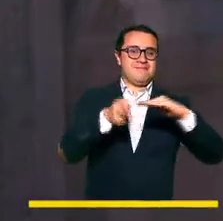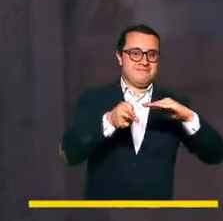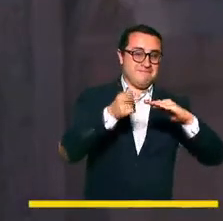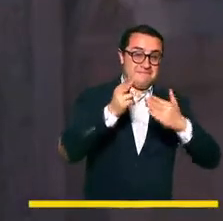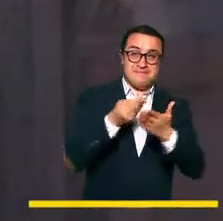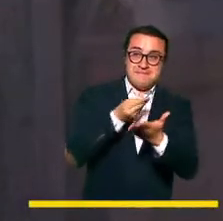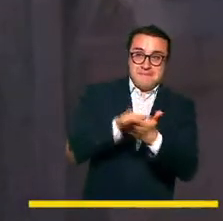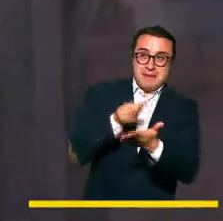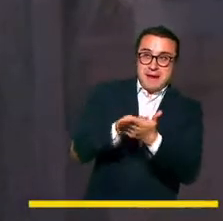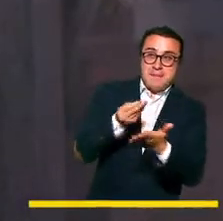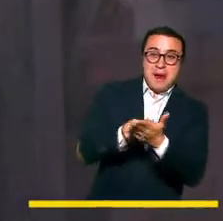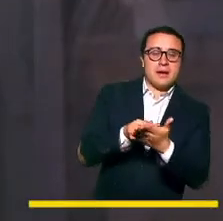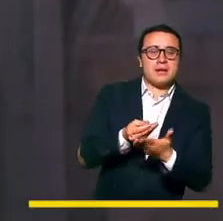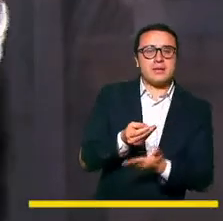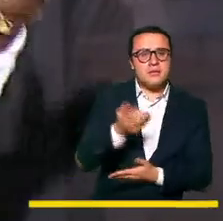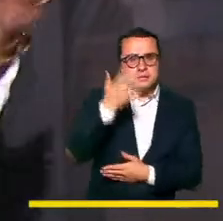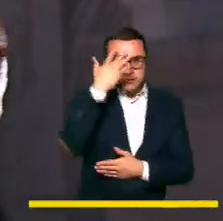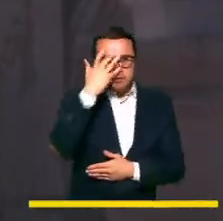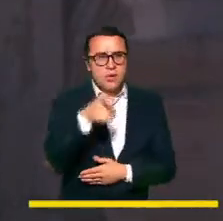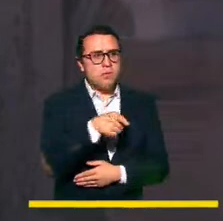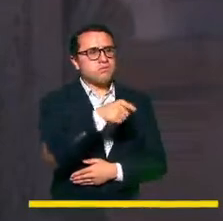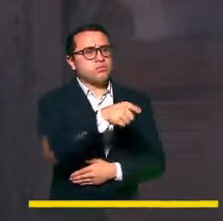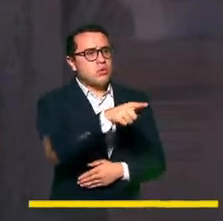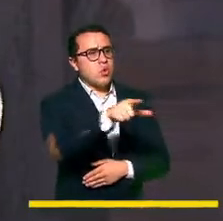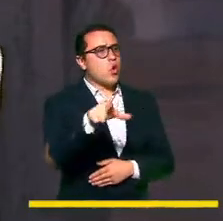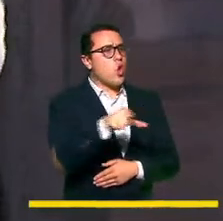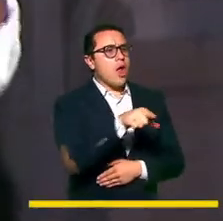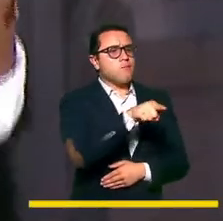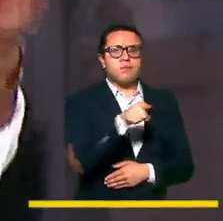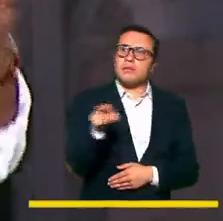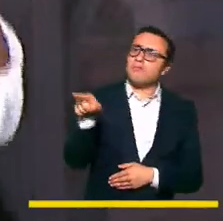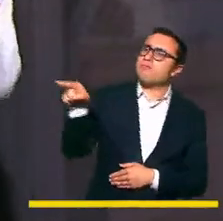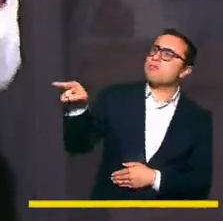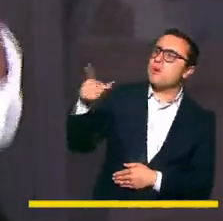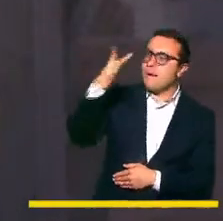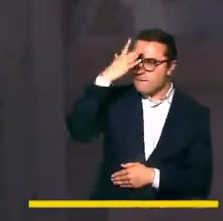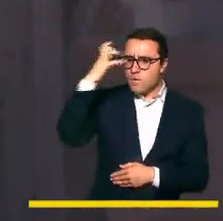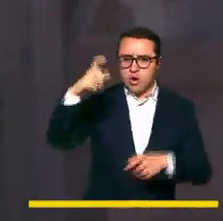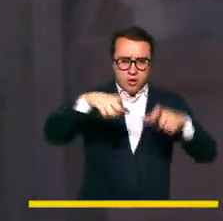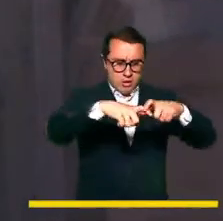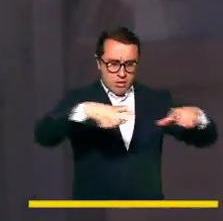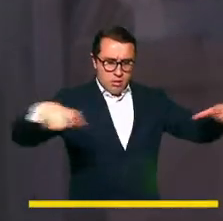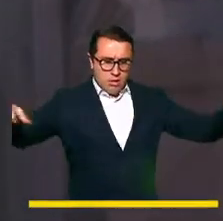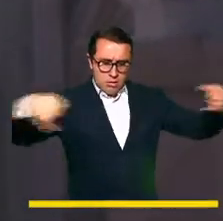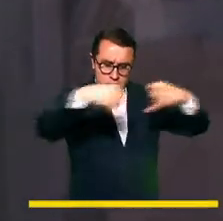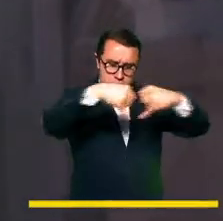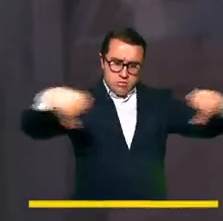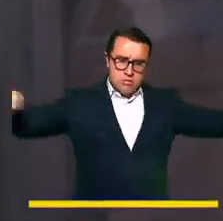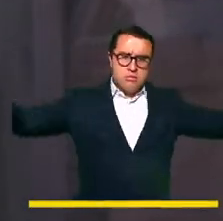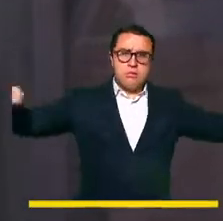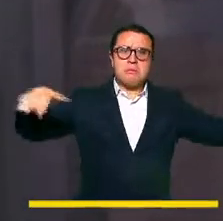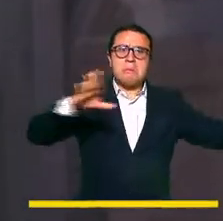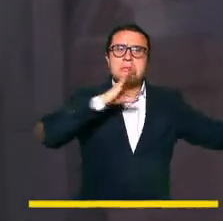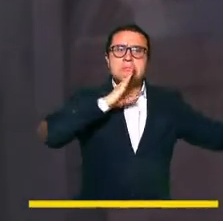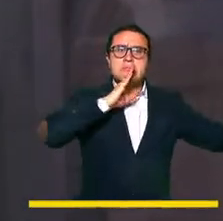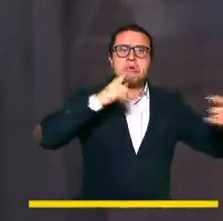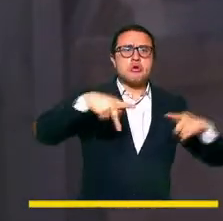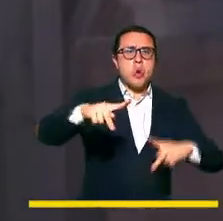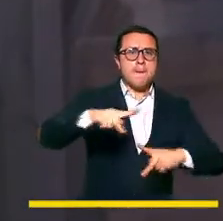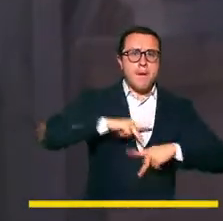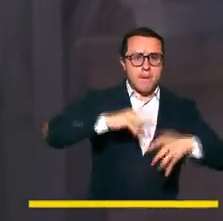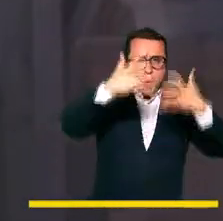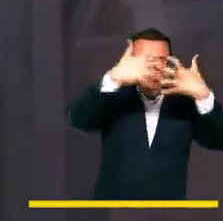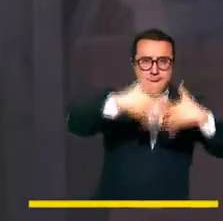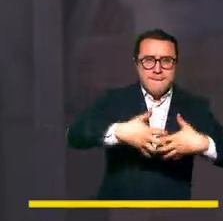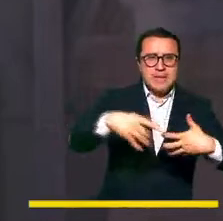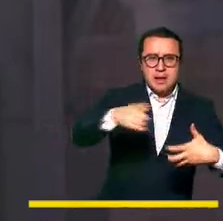Bueno, eso que, ¿por qué el peaje ahí? ¿Por qué allá? ¿Por qué la ruta va así o asá? ¿Y quién es el dueño de la concesión?